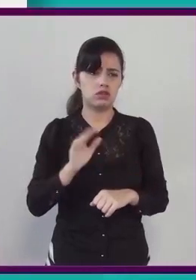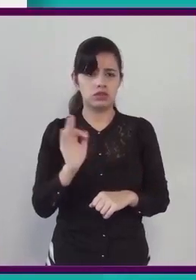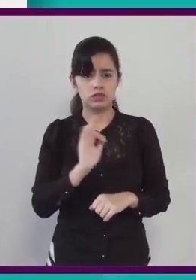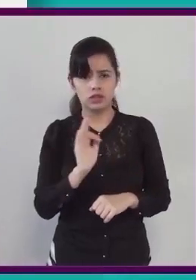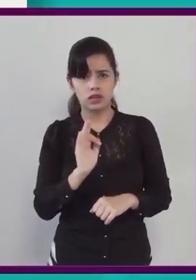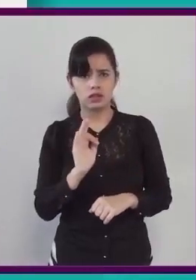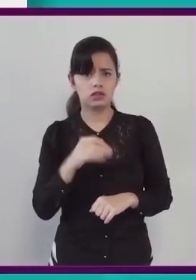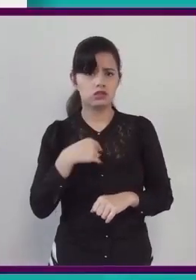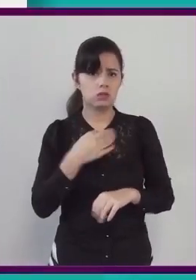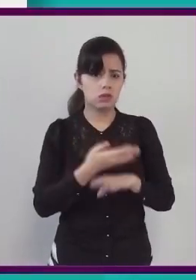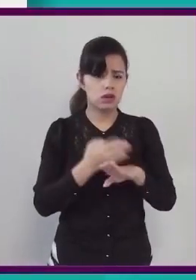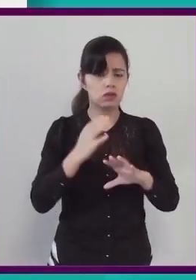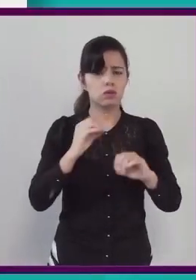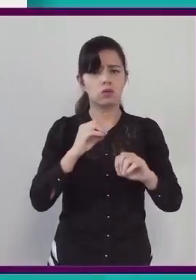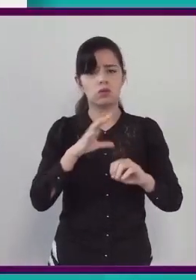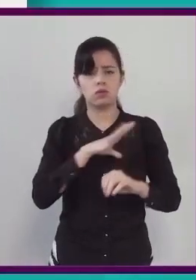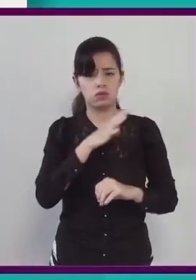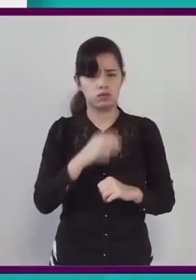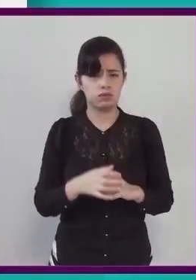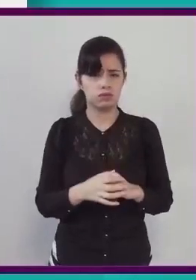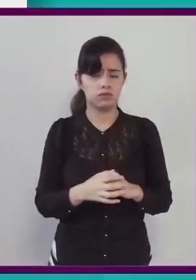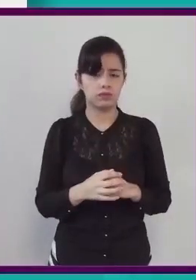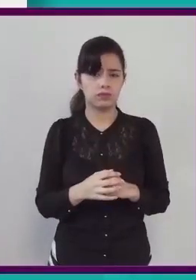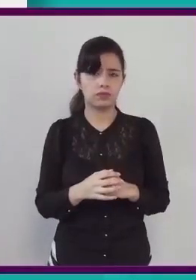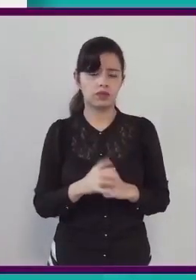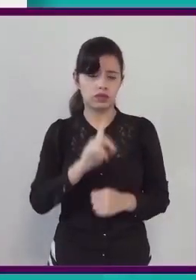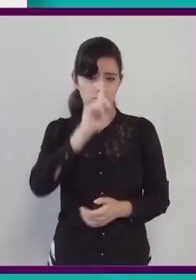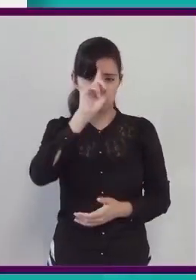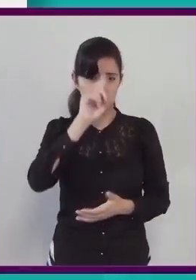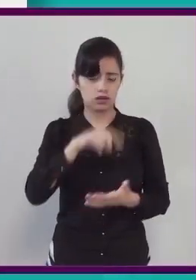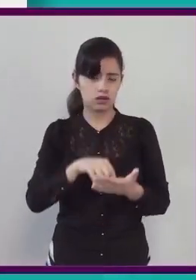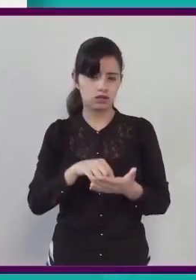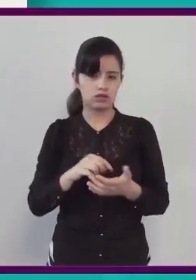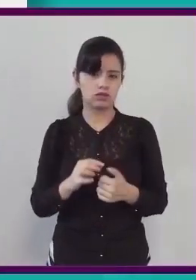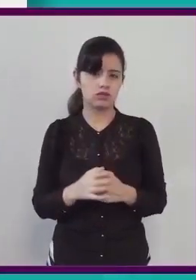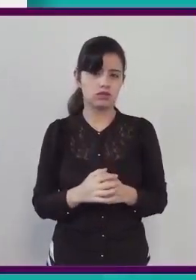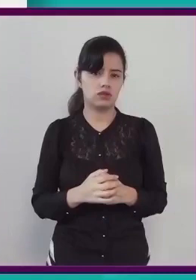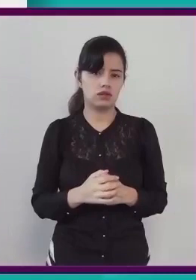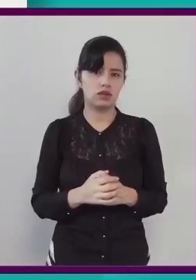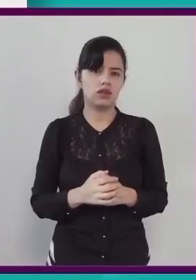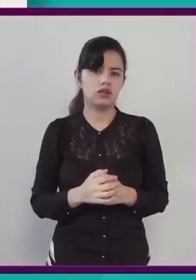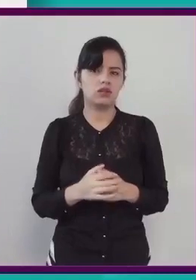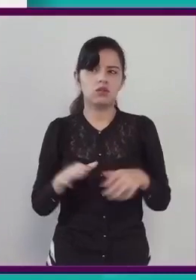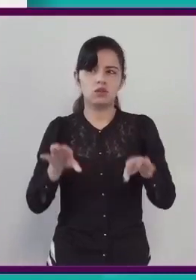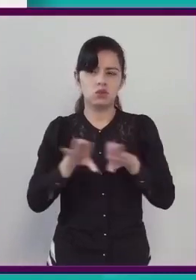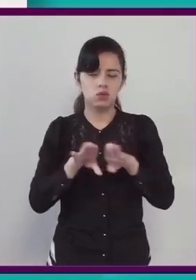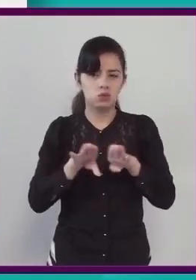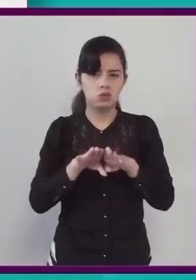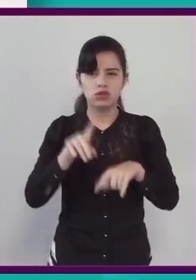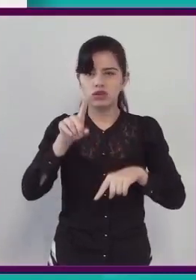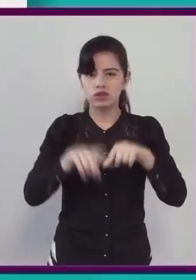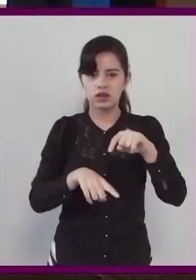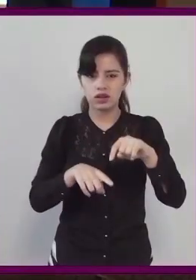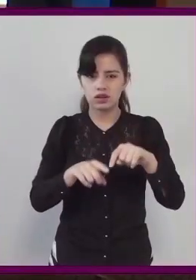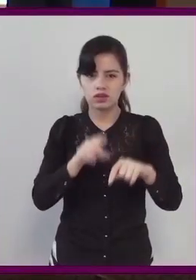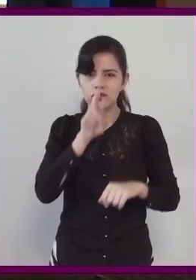país, ¿no? Y creo que las respuestas a estas